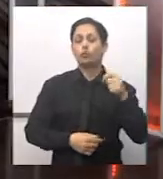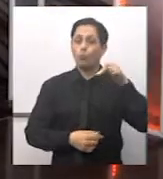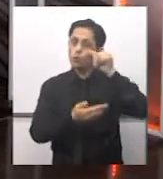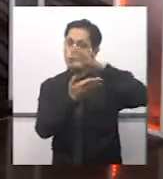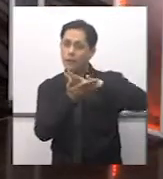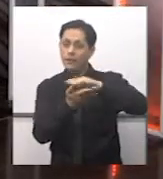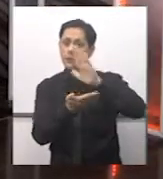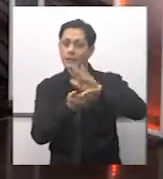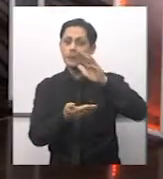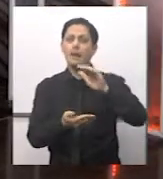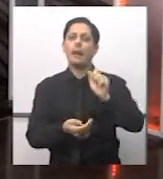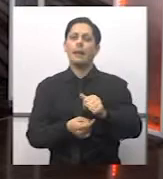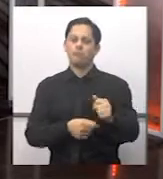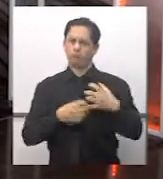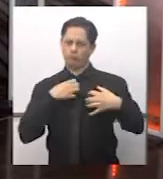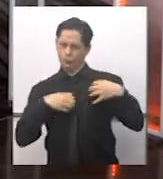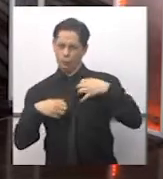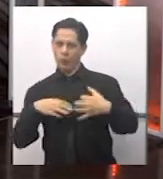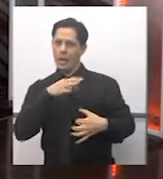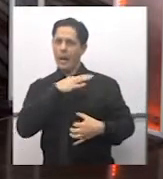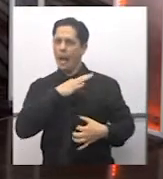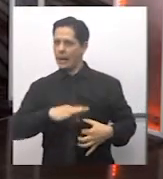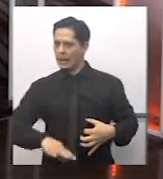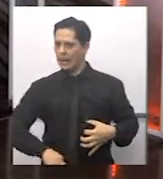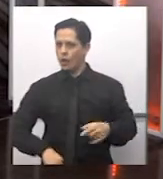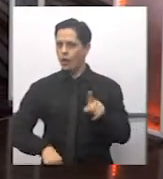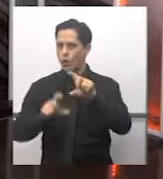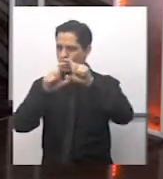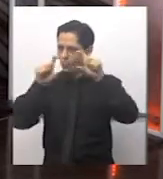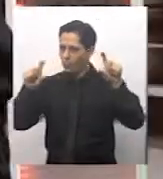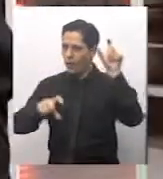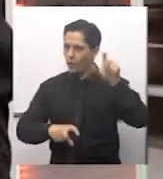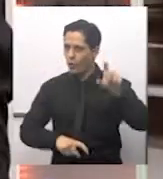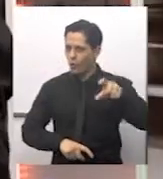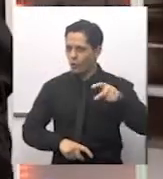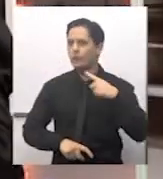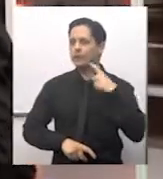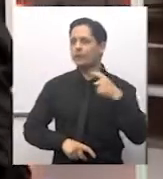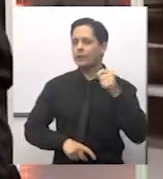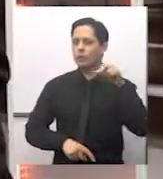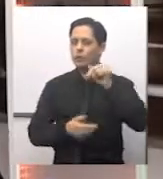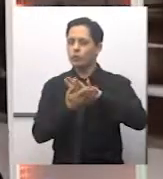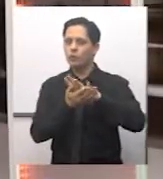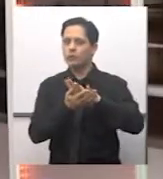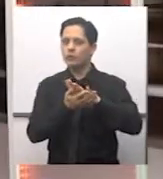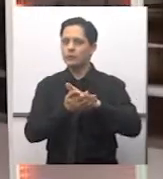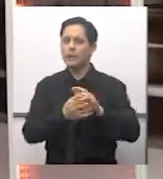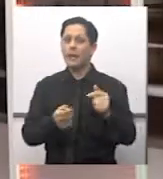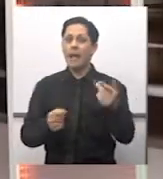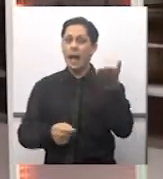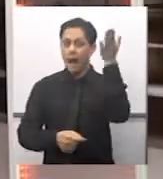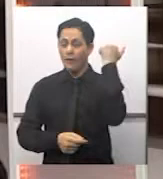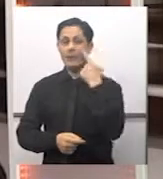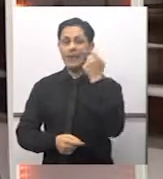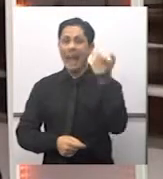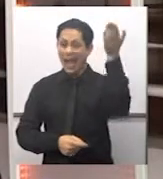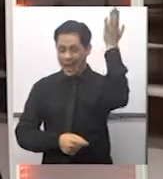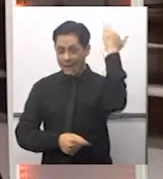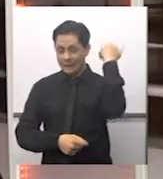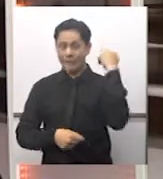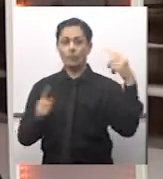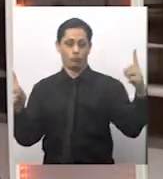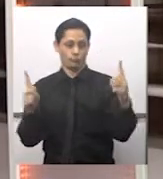su momento le molestó un poco al alcalde porque, ¿no es cierto?, no se mencionaba Concón, Quintero, Puchuncaví y Concón. Se habían reunido incluso el día anterior